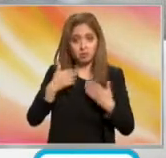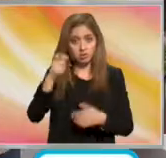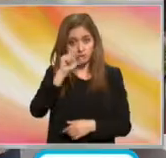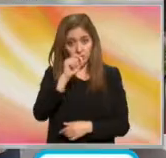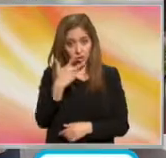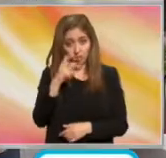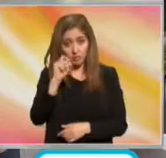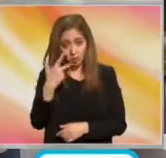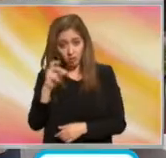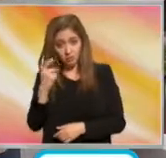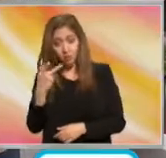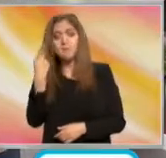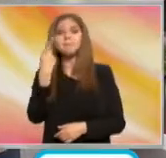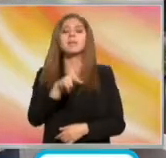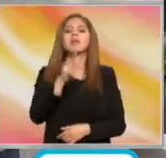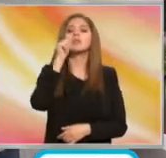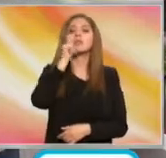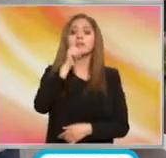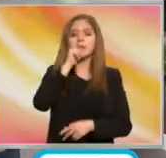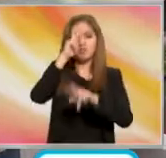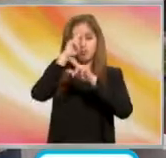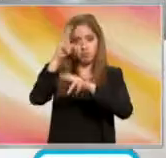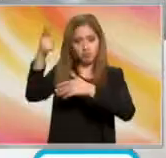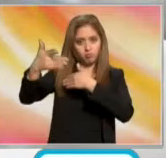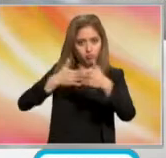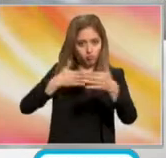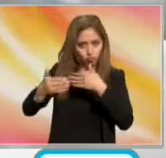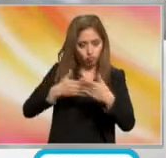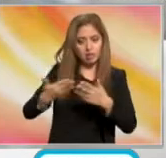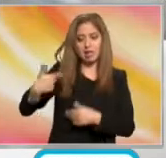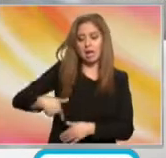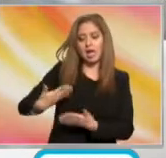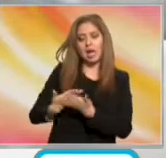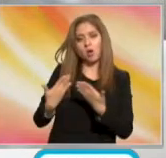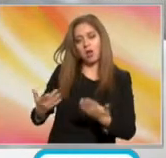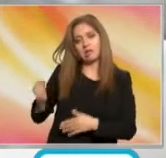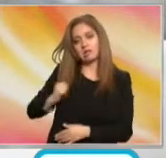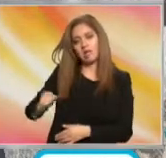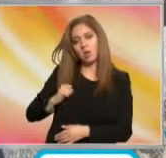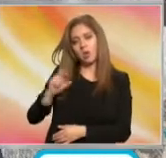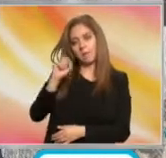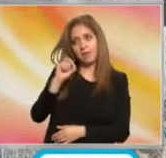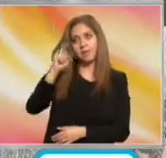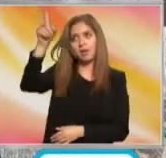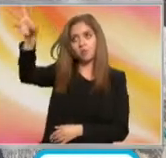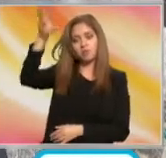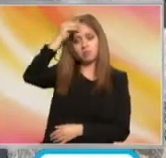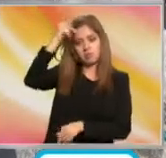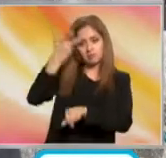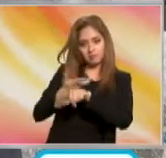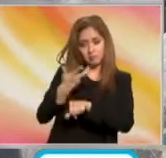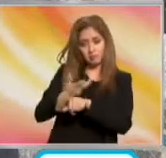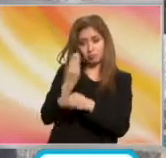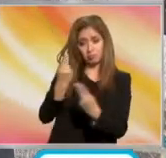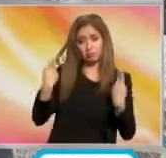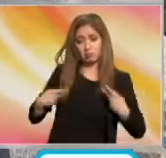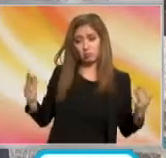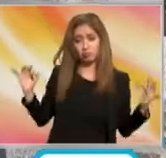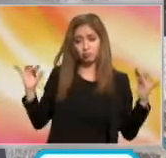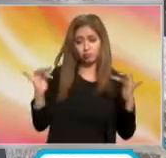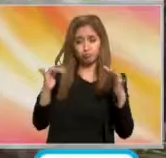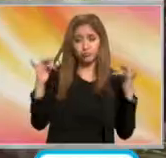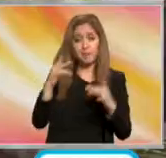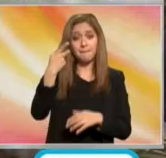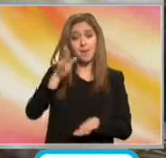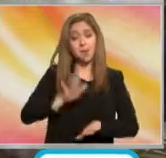meses? Sí, pero es una devoción muy, muy moderna. Es una devoción del siglo XX que vino de Estados Unidos. Y multitudinaria, Gabriela. Sí. Sobre todo